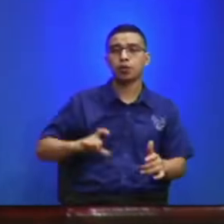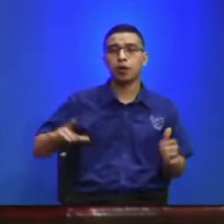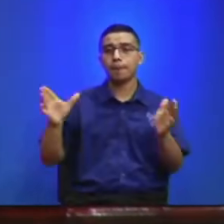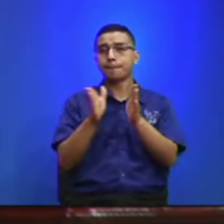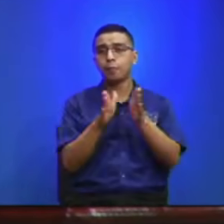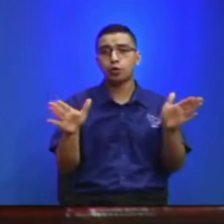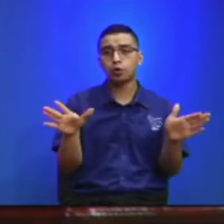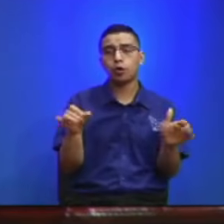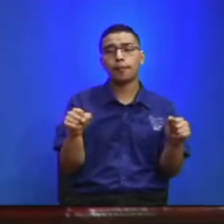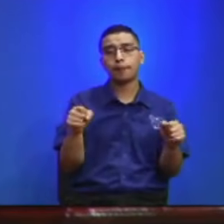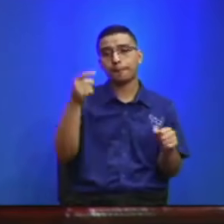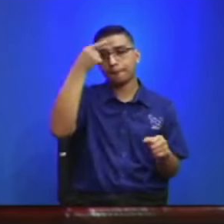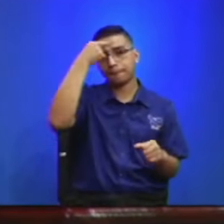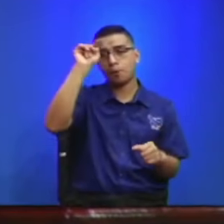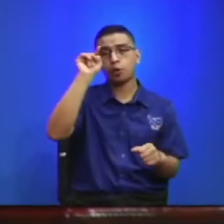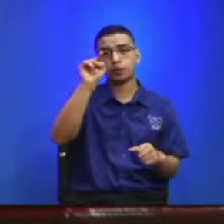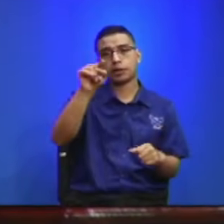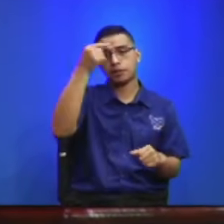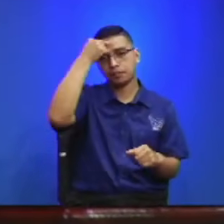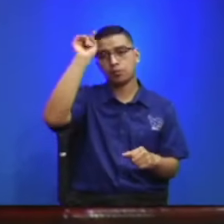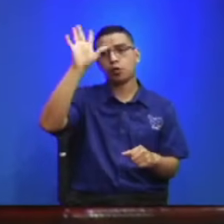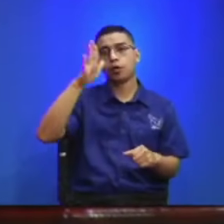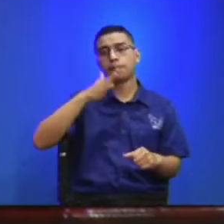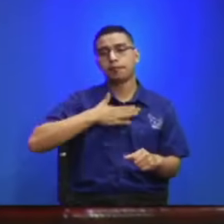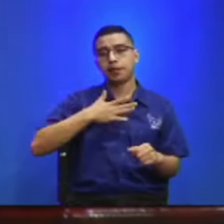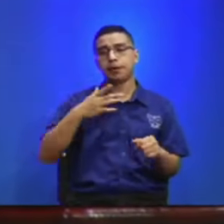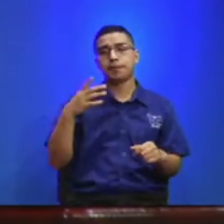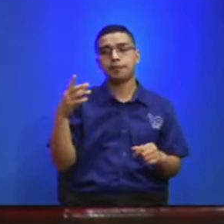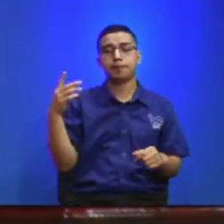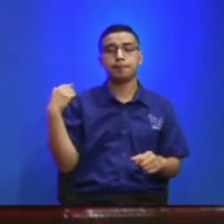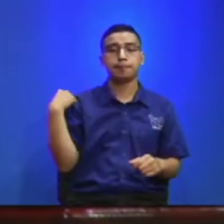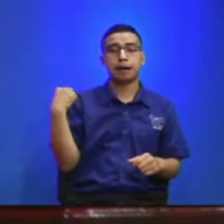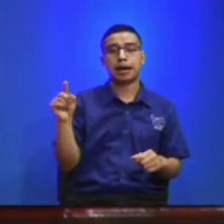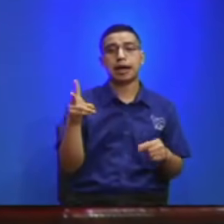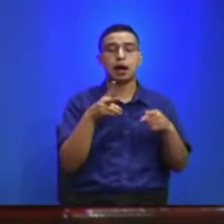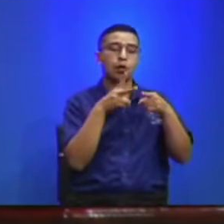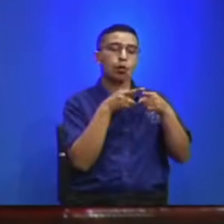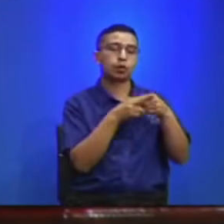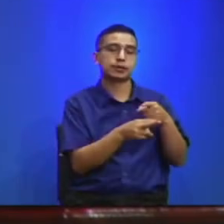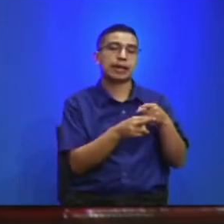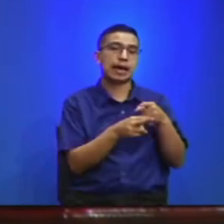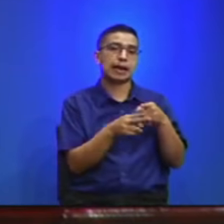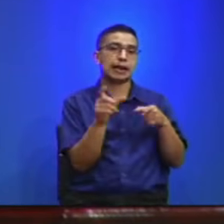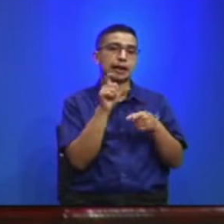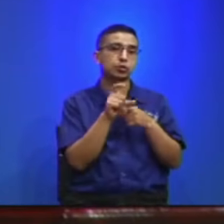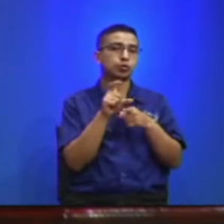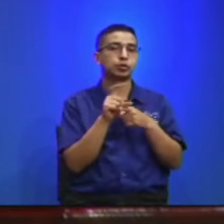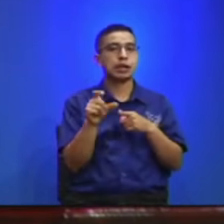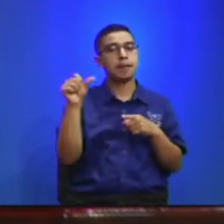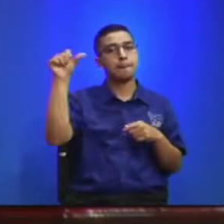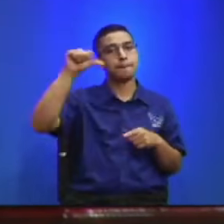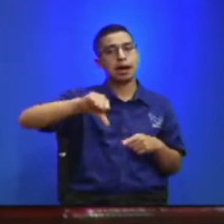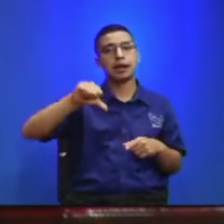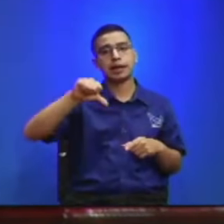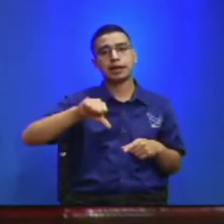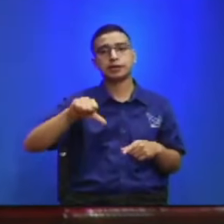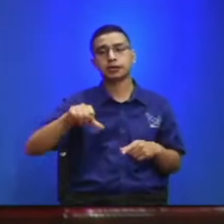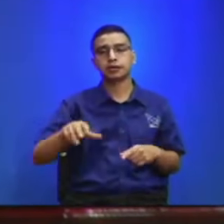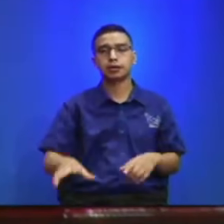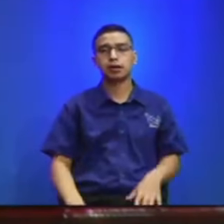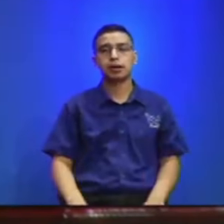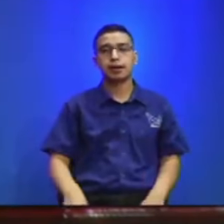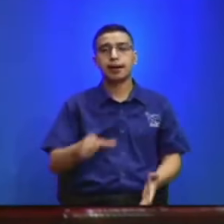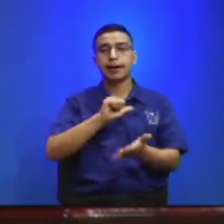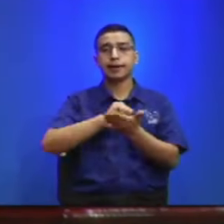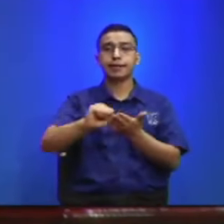para cortar aquello que venía a cortar su nombre de lo que se había hecho en la tierra esto quiere decir que la